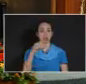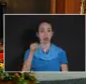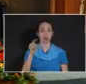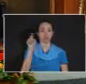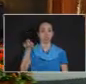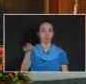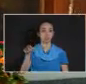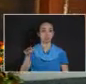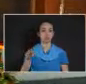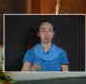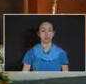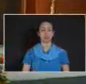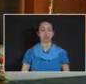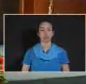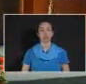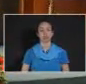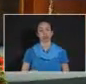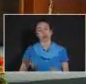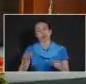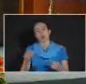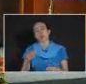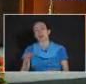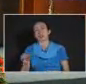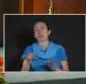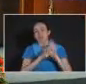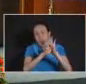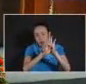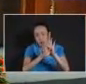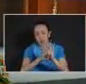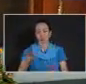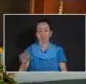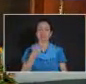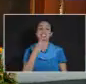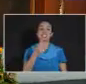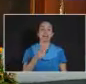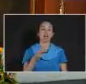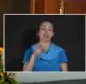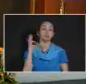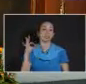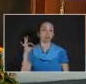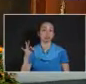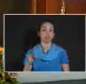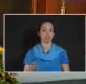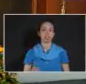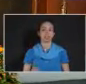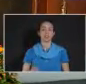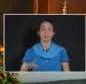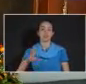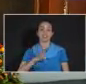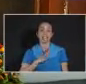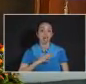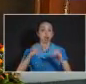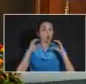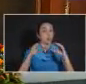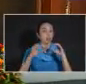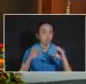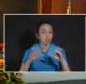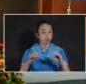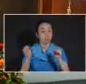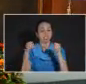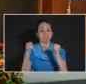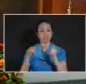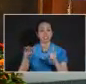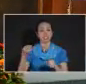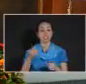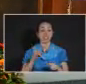pastores: miren, tengan mucho cuidado de no hacer que la congregación se regrese al mundo.